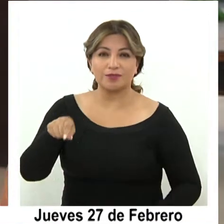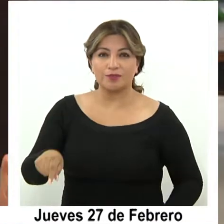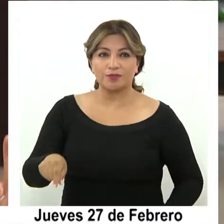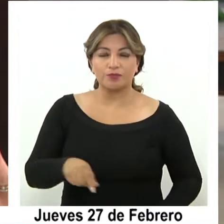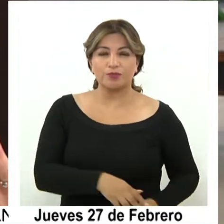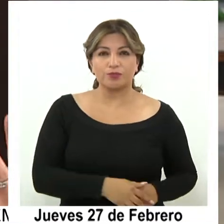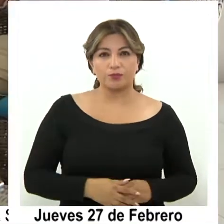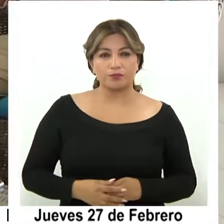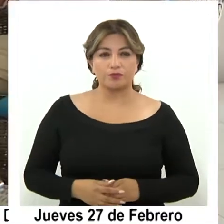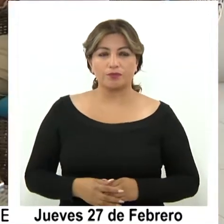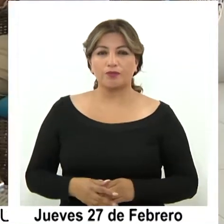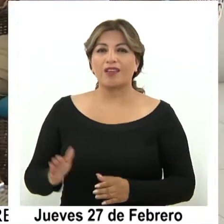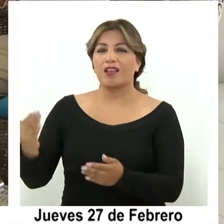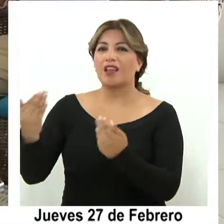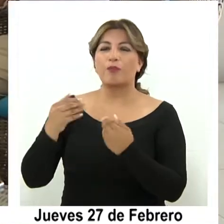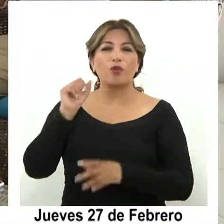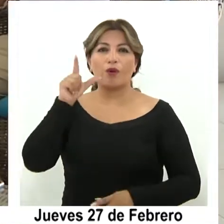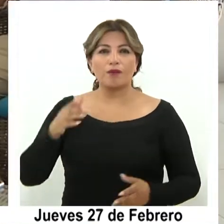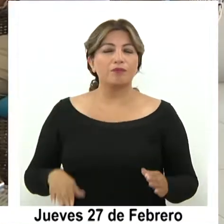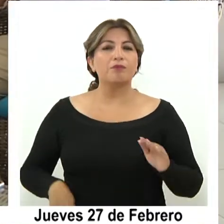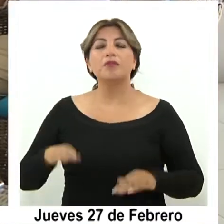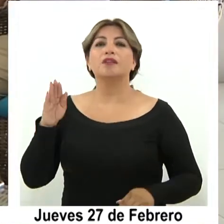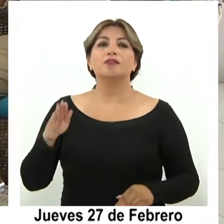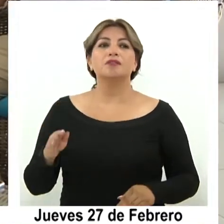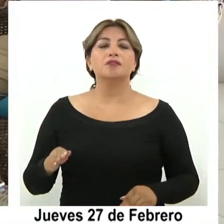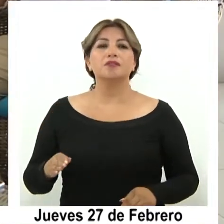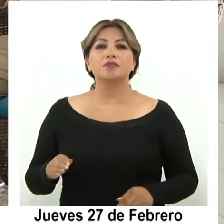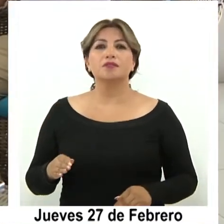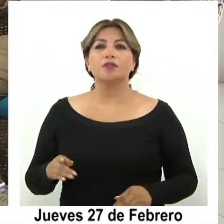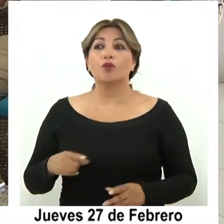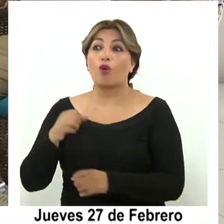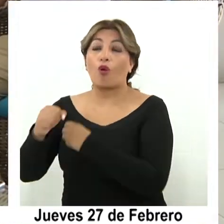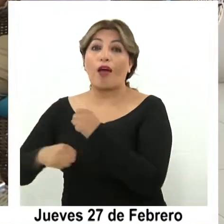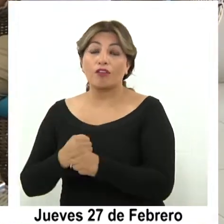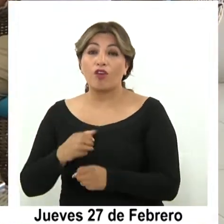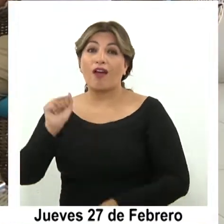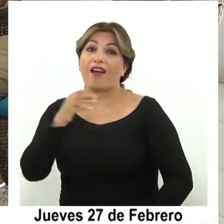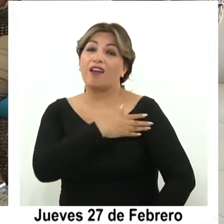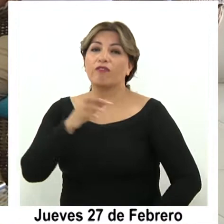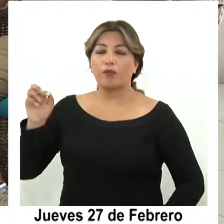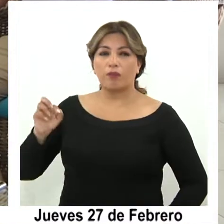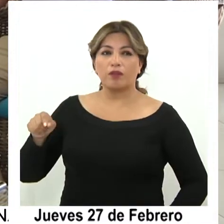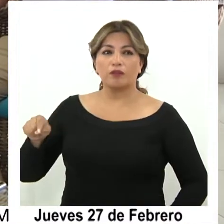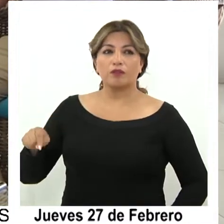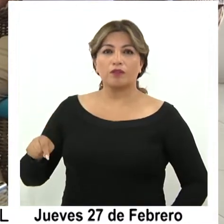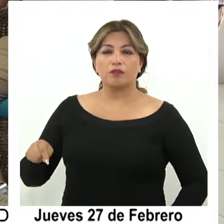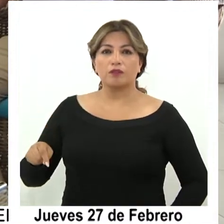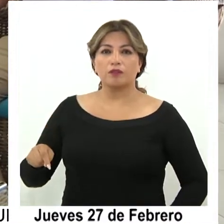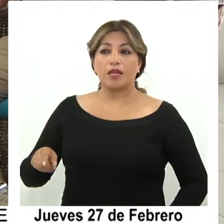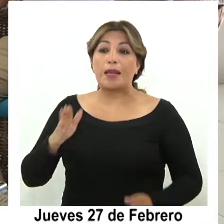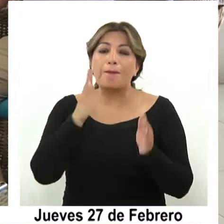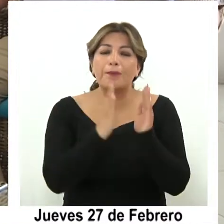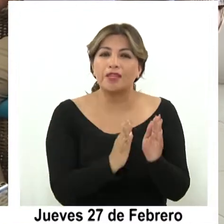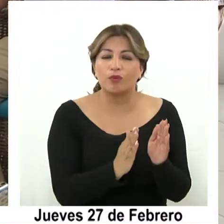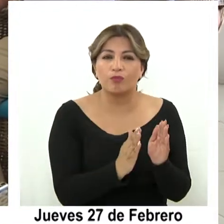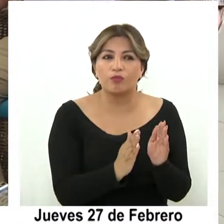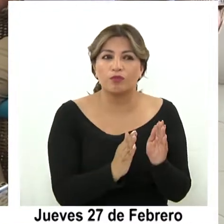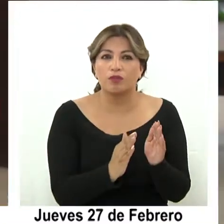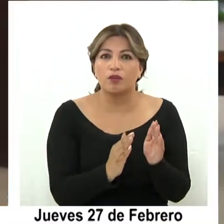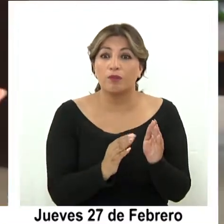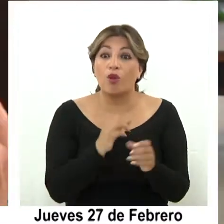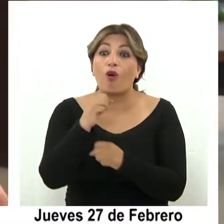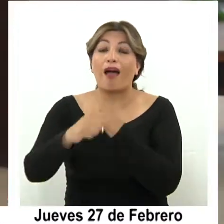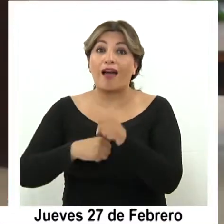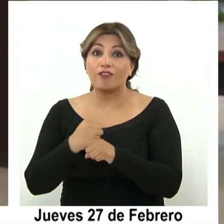sistema, el beneficio va a ser mayor conforme a la cantidad de años cotizados. Yo voy a tener este piso mínimo garantizado, pero